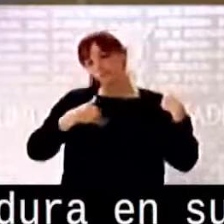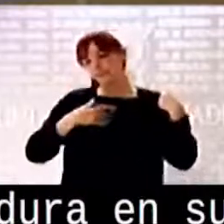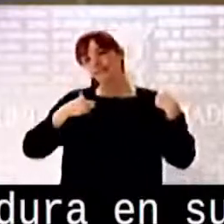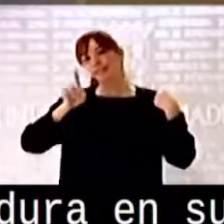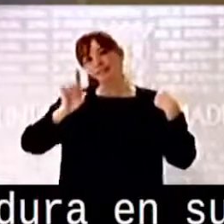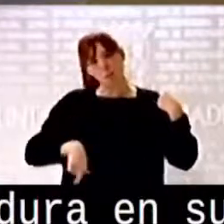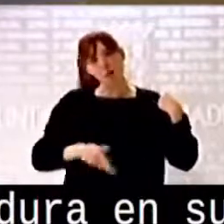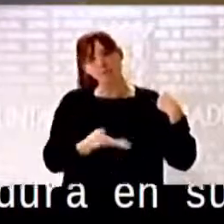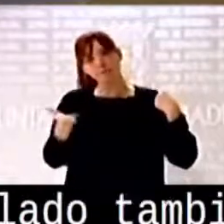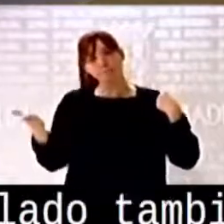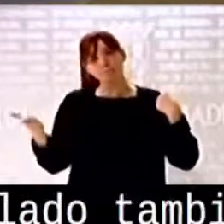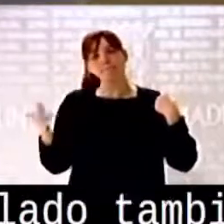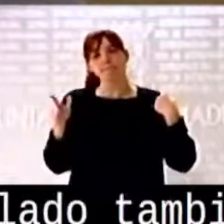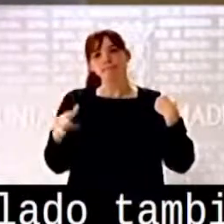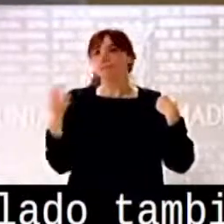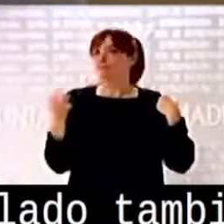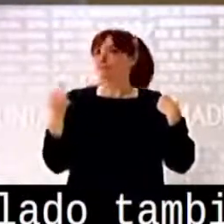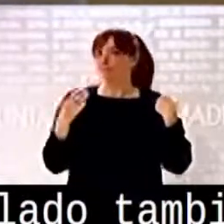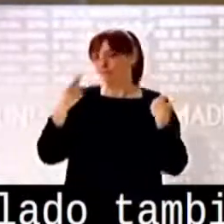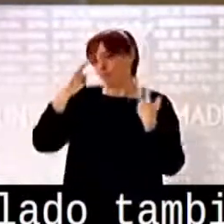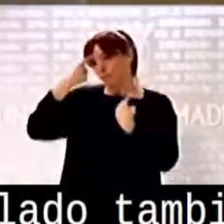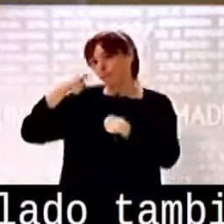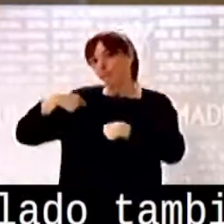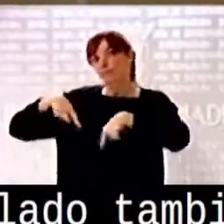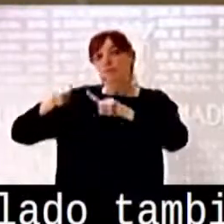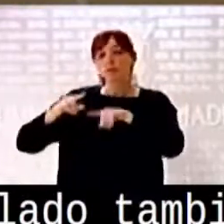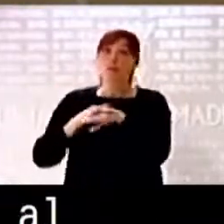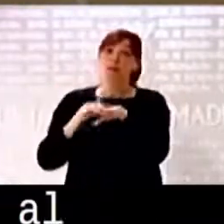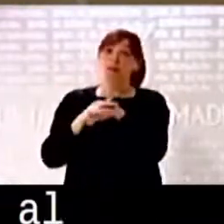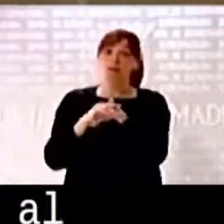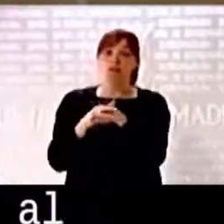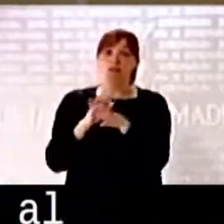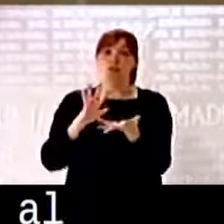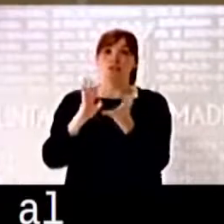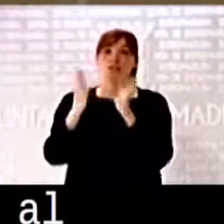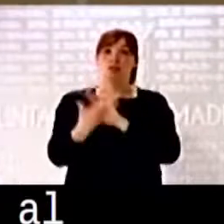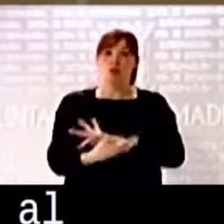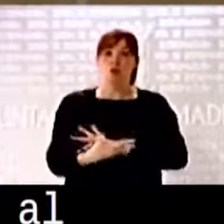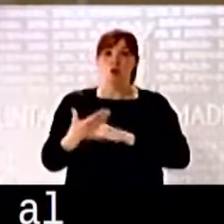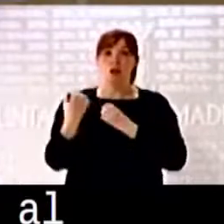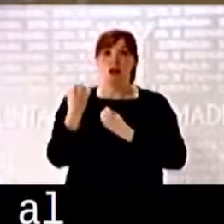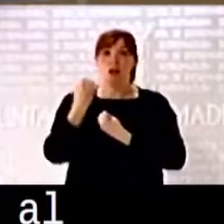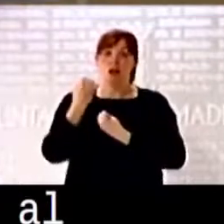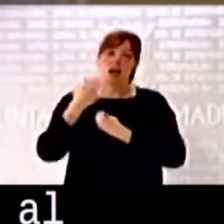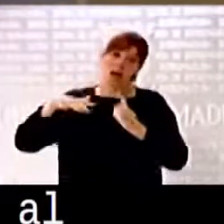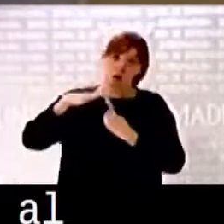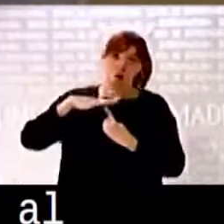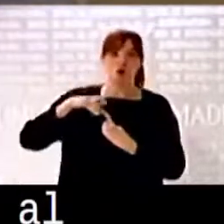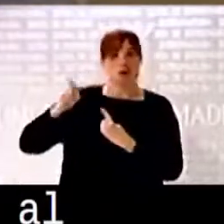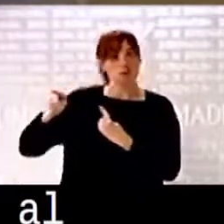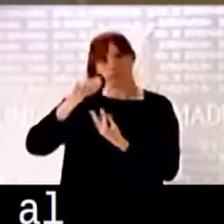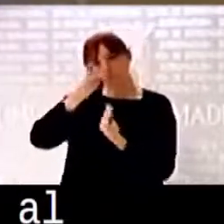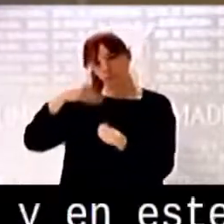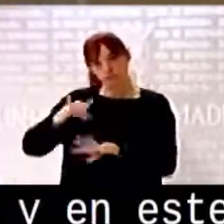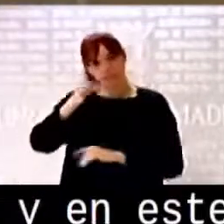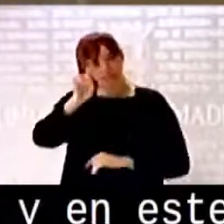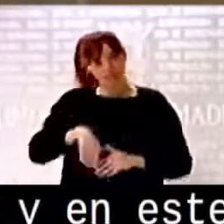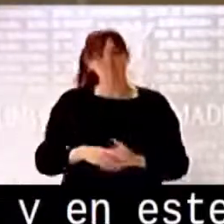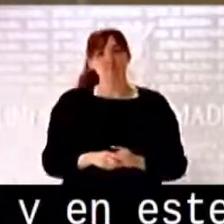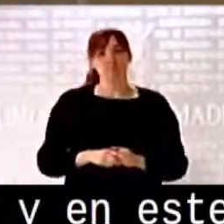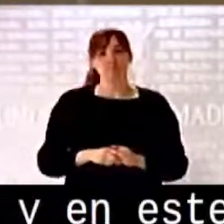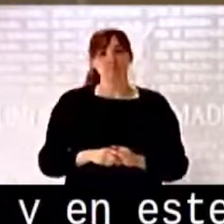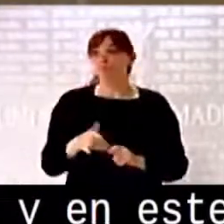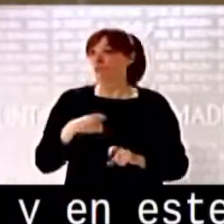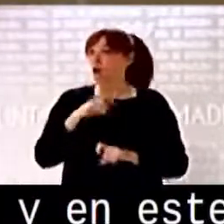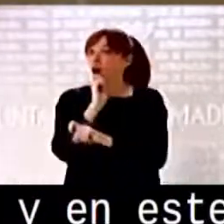otro lado también las que le tengan que corresponder al Ministerio de Transición Ecológica. Y en este sentido